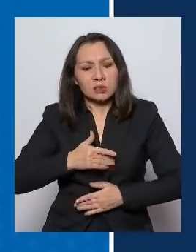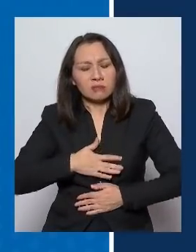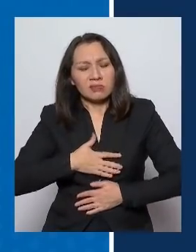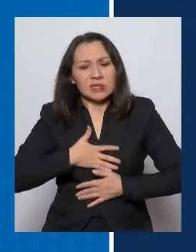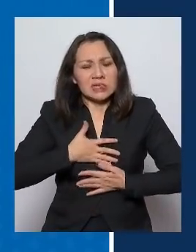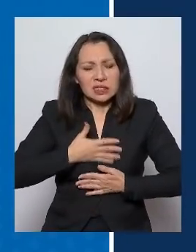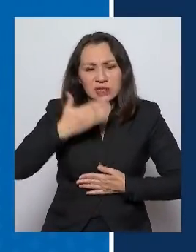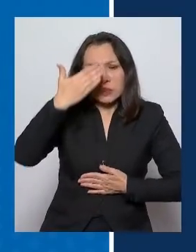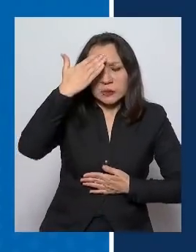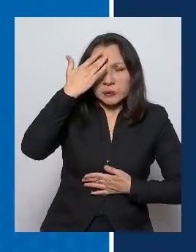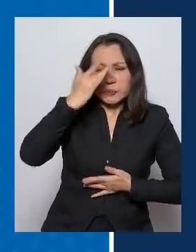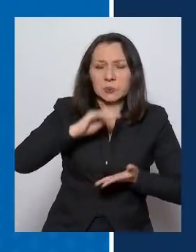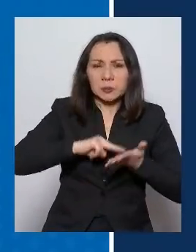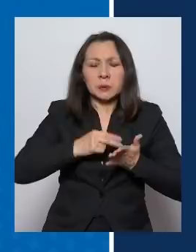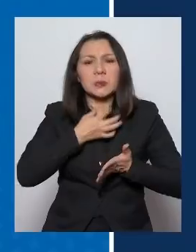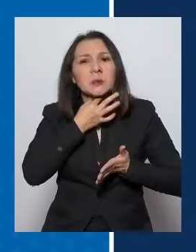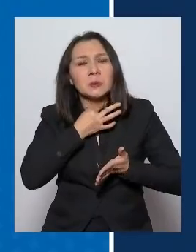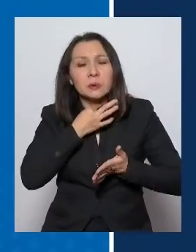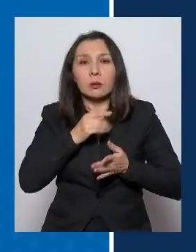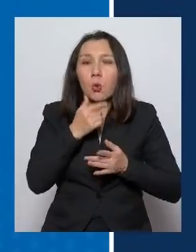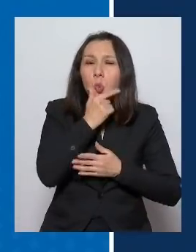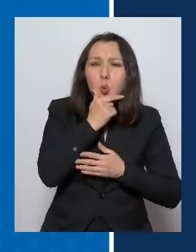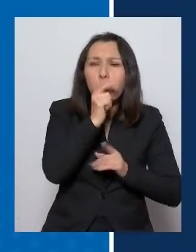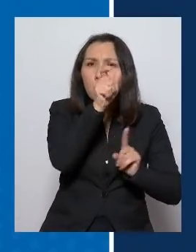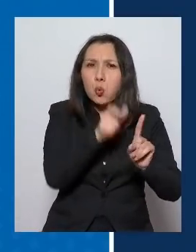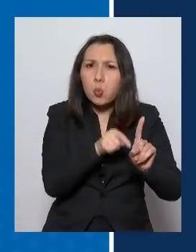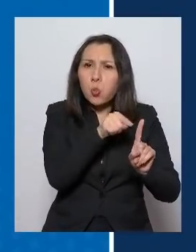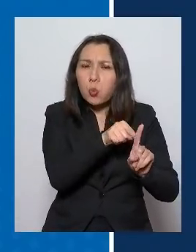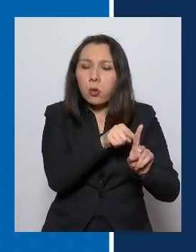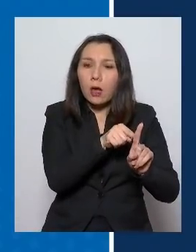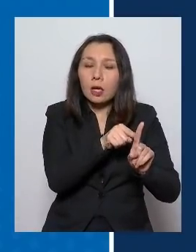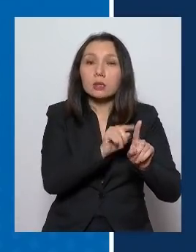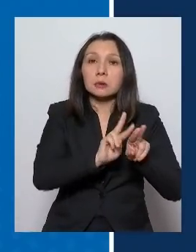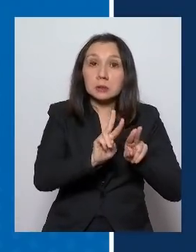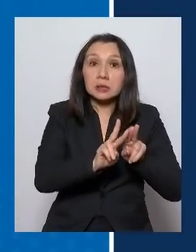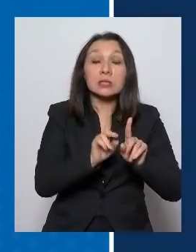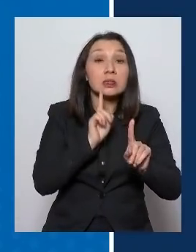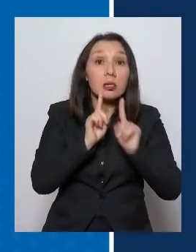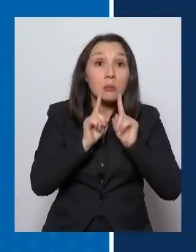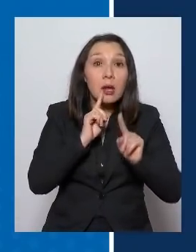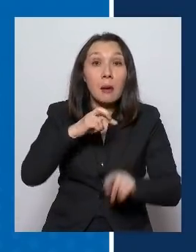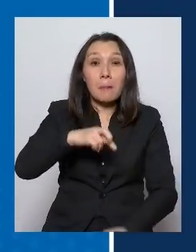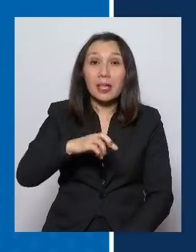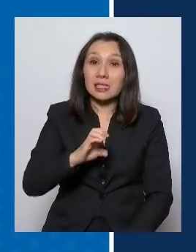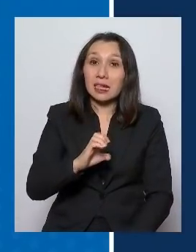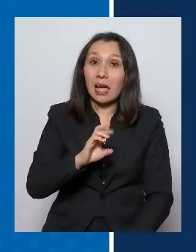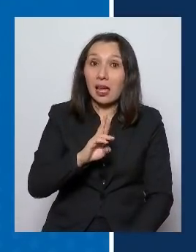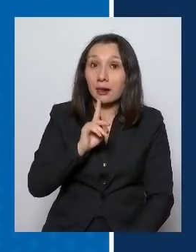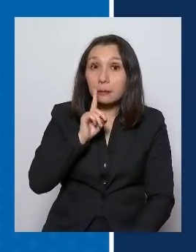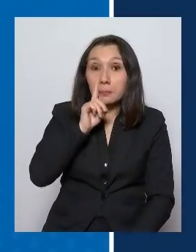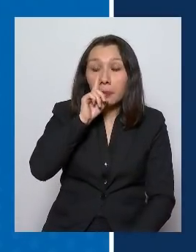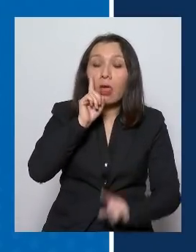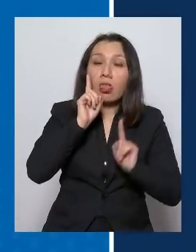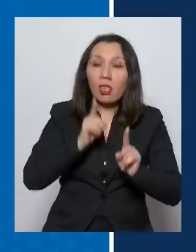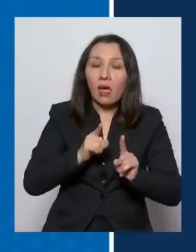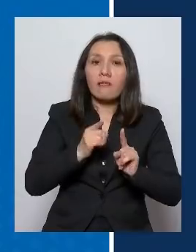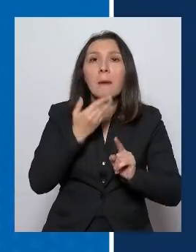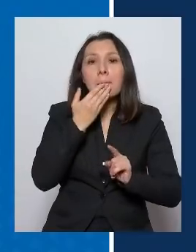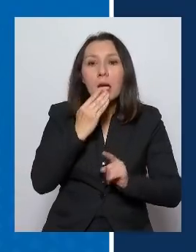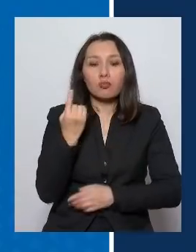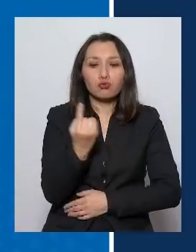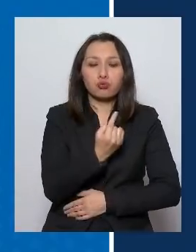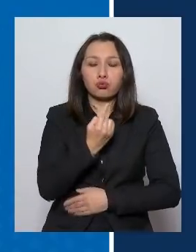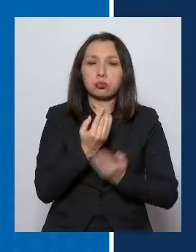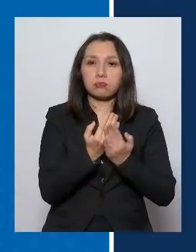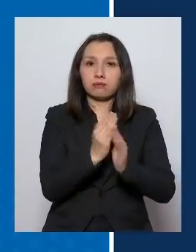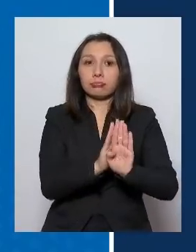sean confirmados como casos sospechosos y se le hagan el test por PCR, deben mantener